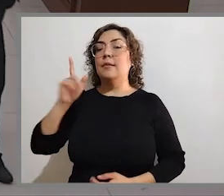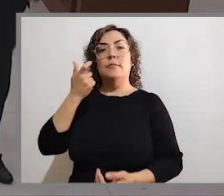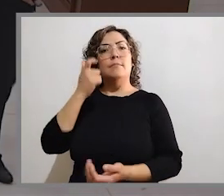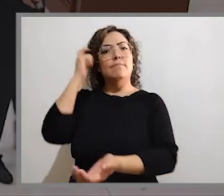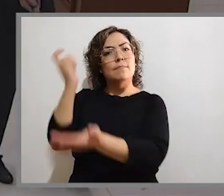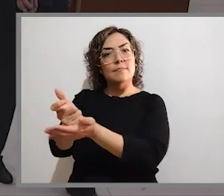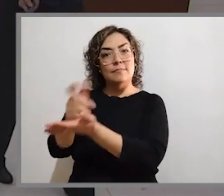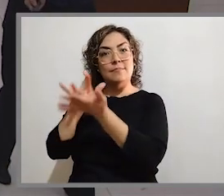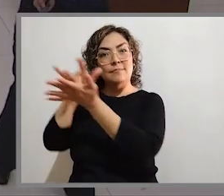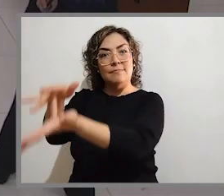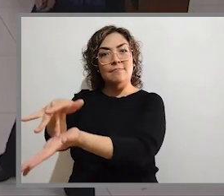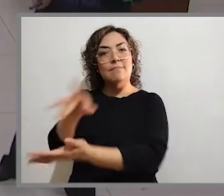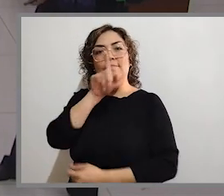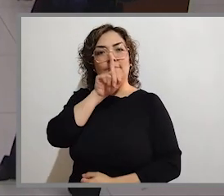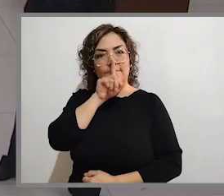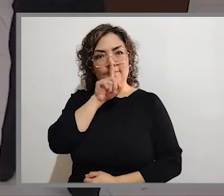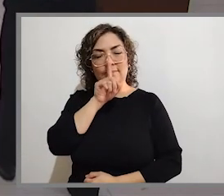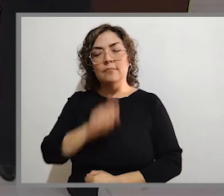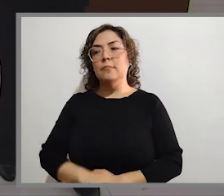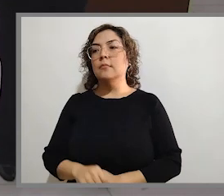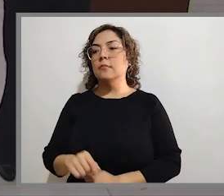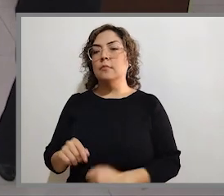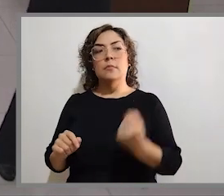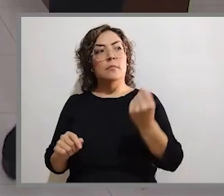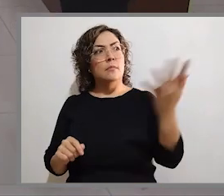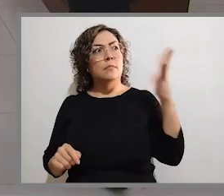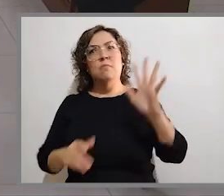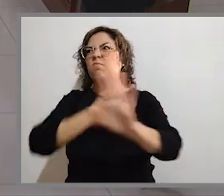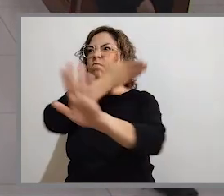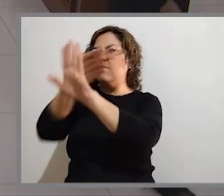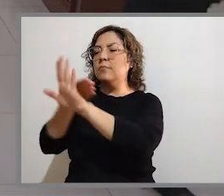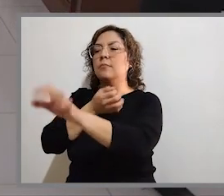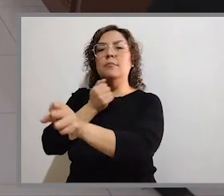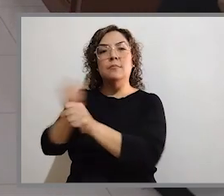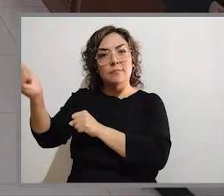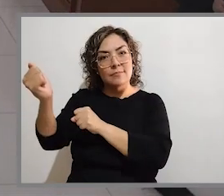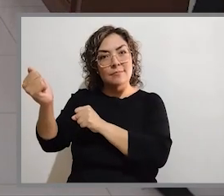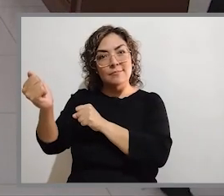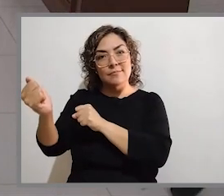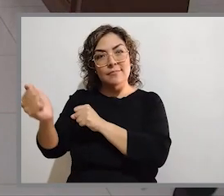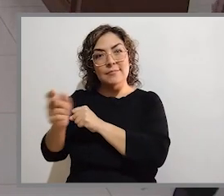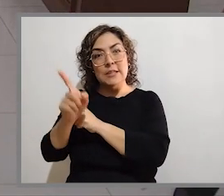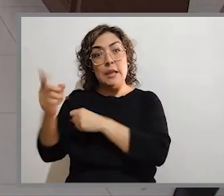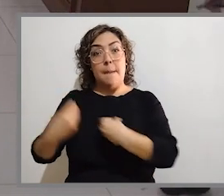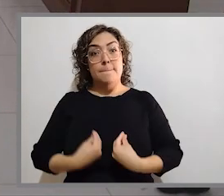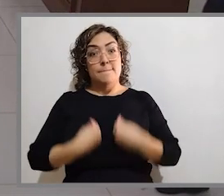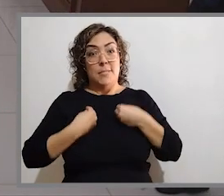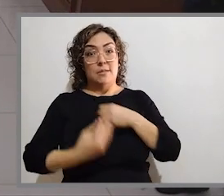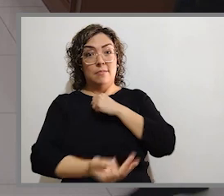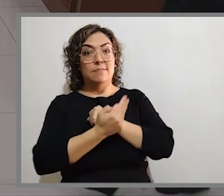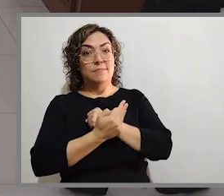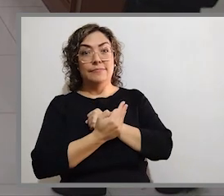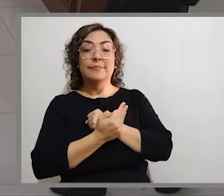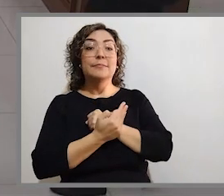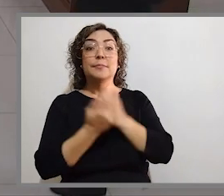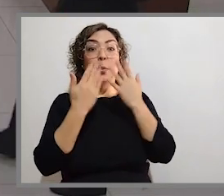en razón de género, que esto es pues estos ambientes hostiles que enfrentan las mujeres, en